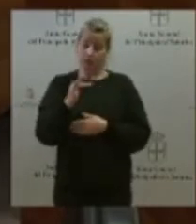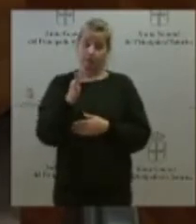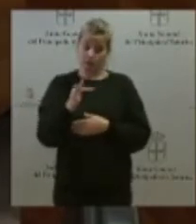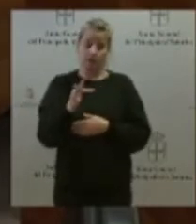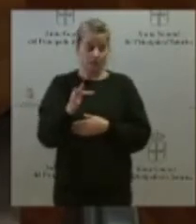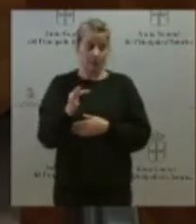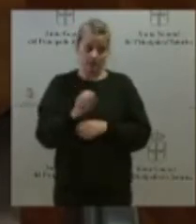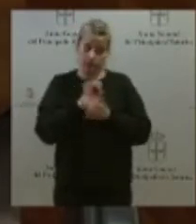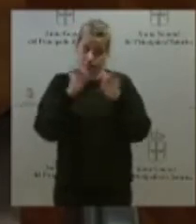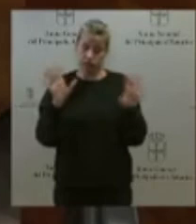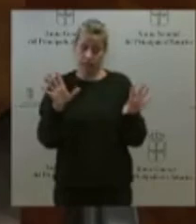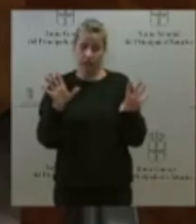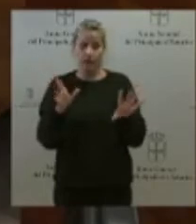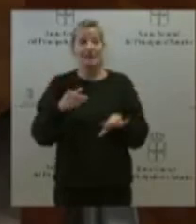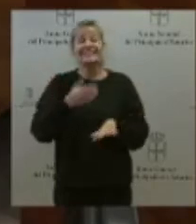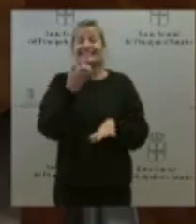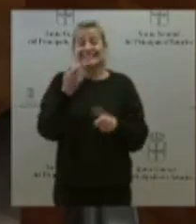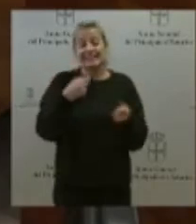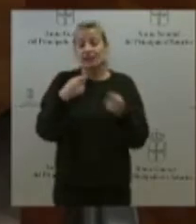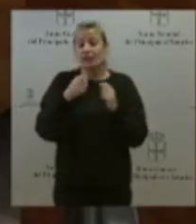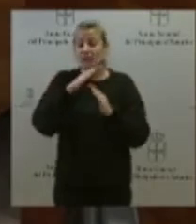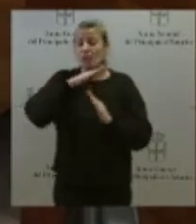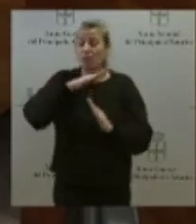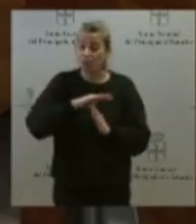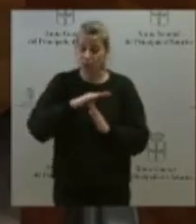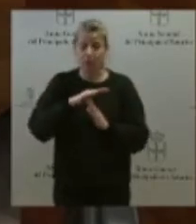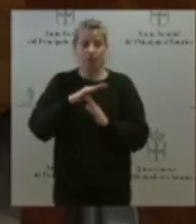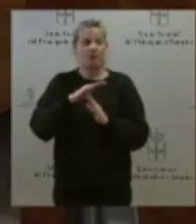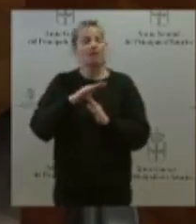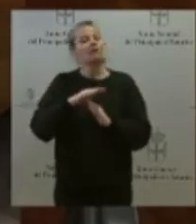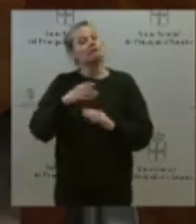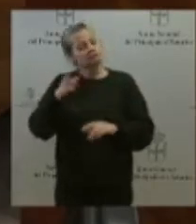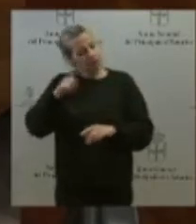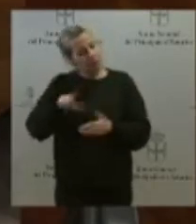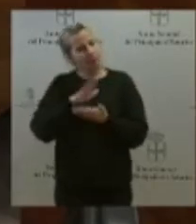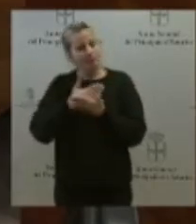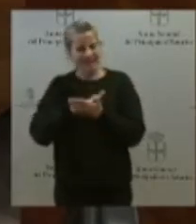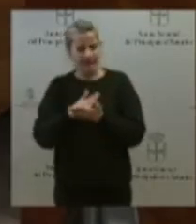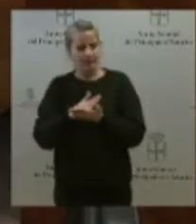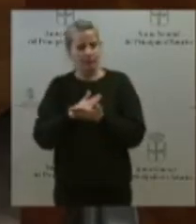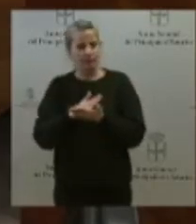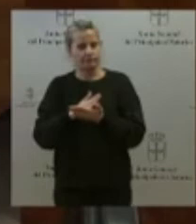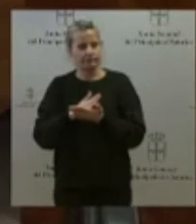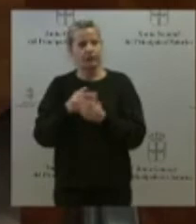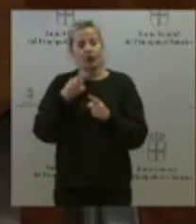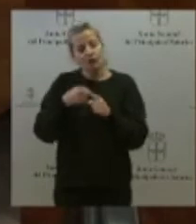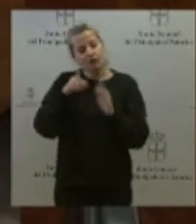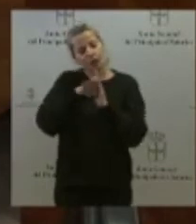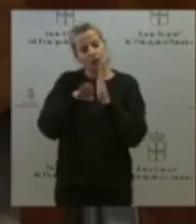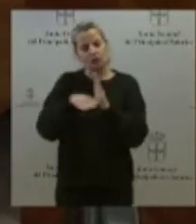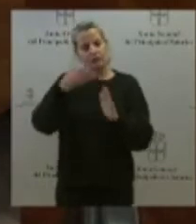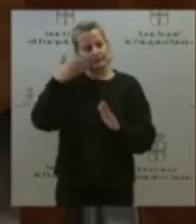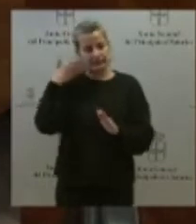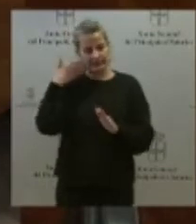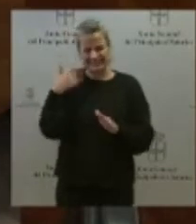SASEC y lo haremos con mucho gusto para intentar intermediar y que se logre unas condiciones dignas. Y termino, porque tampoco quiero alargar más